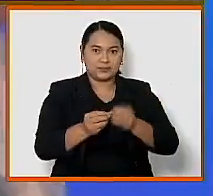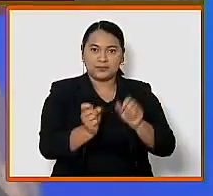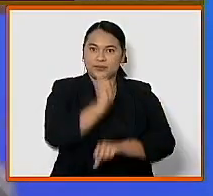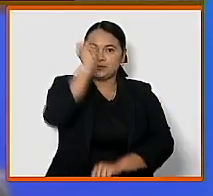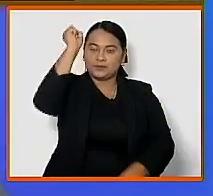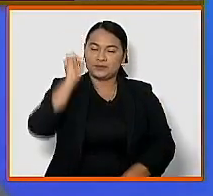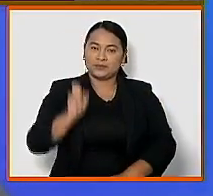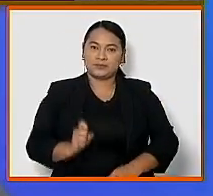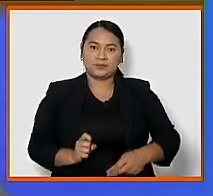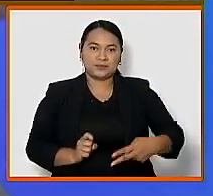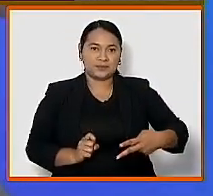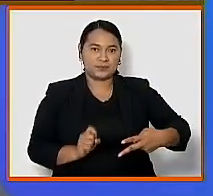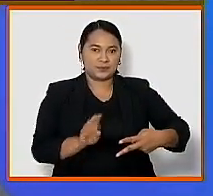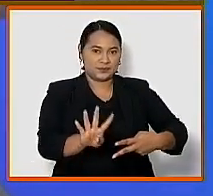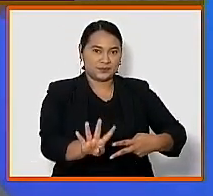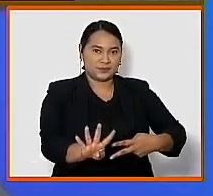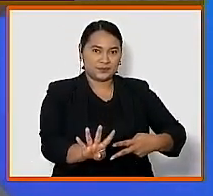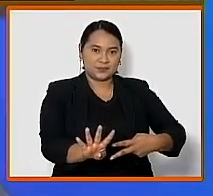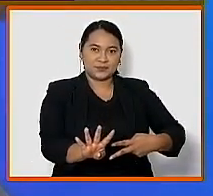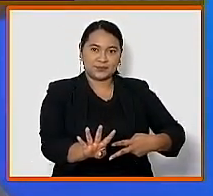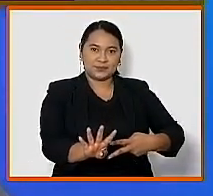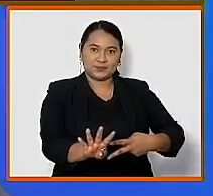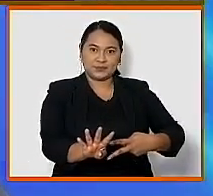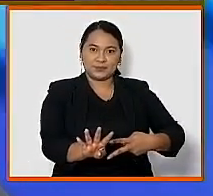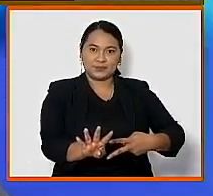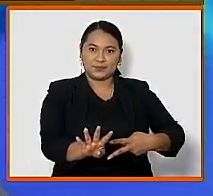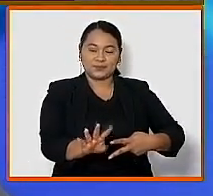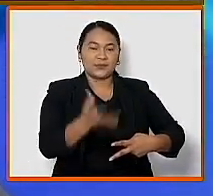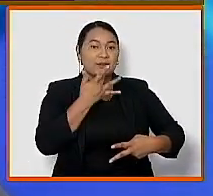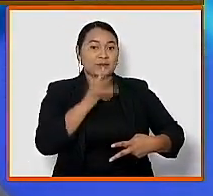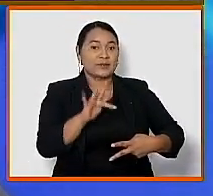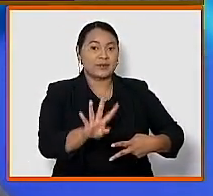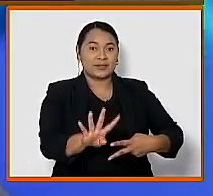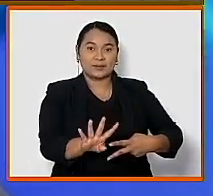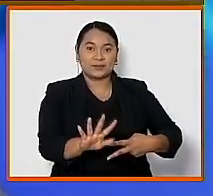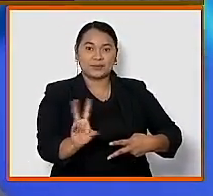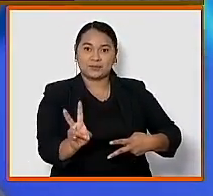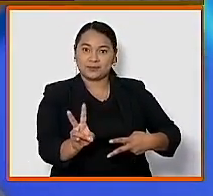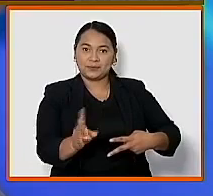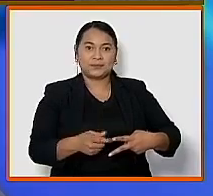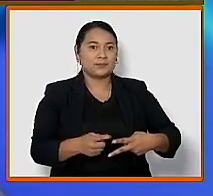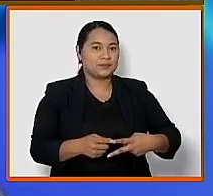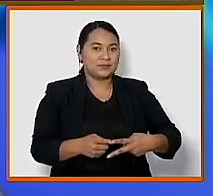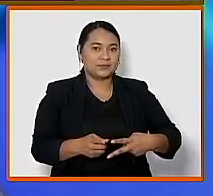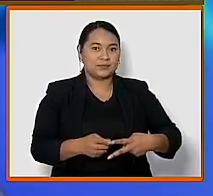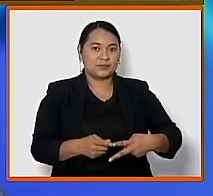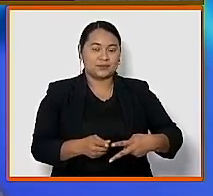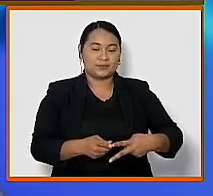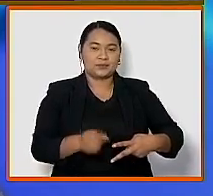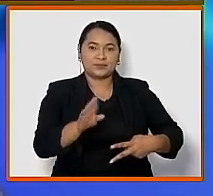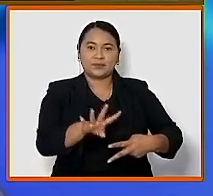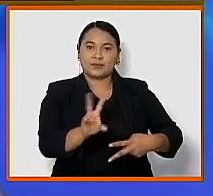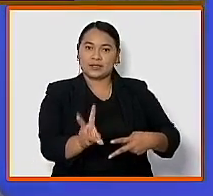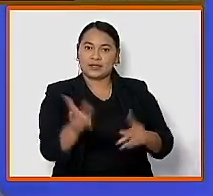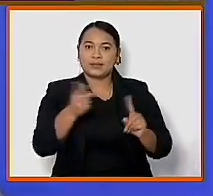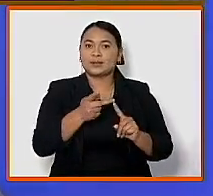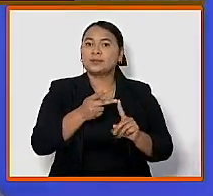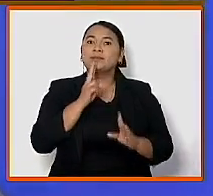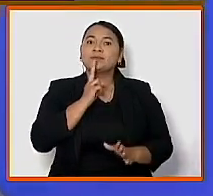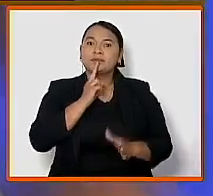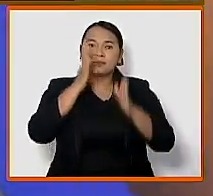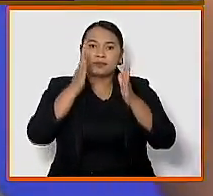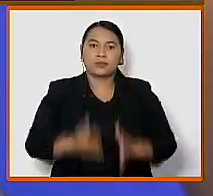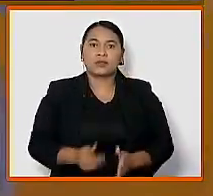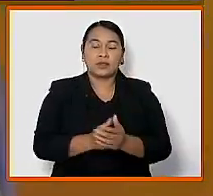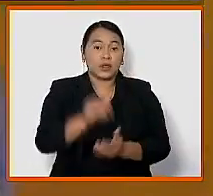primer dígito es el 4. Segundo dígito, suerte. Este es el 7. Primer número ganador, 47 con su catrachada